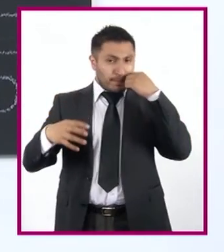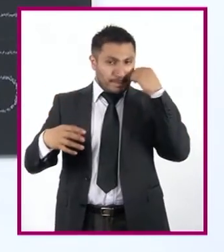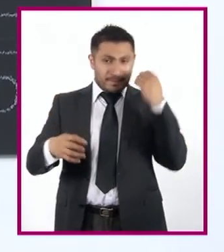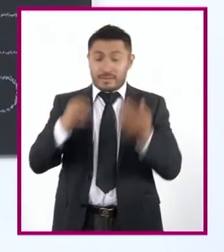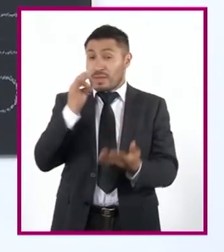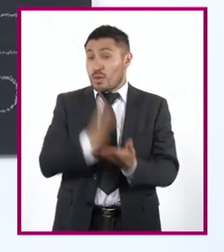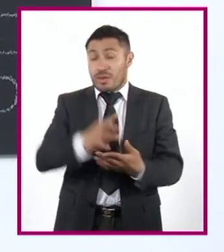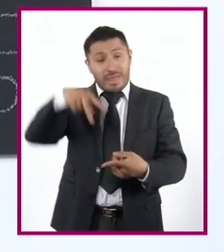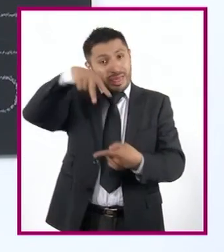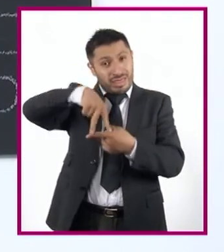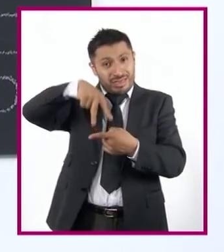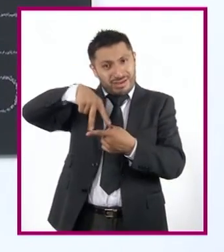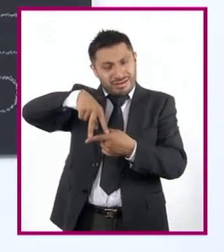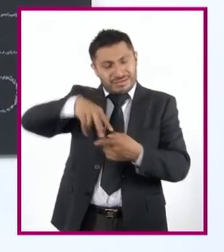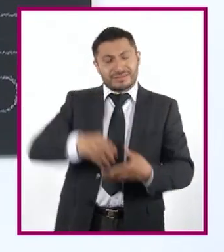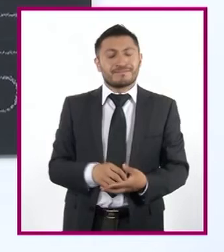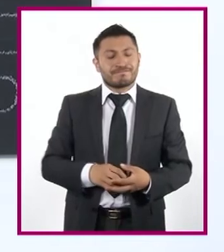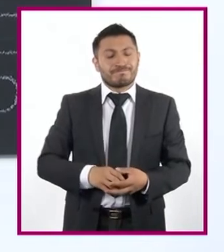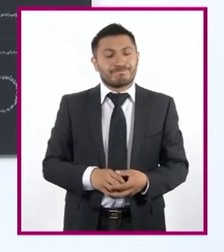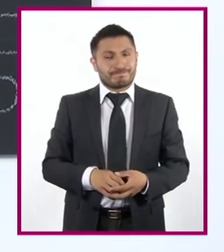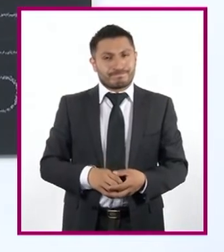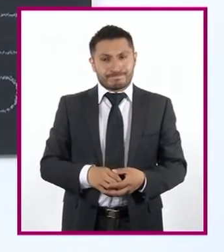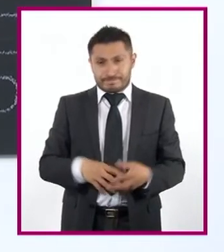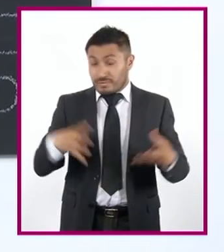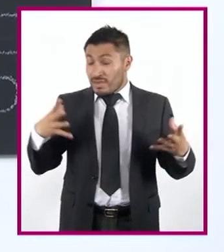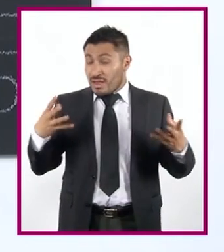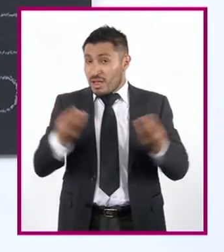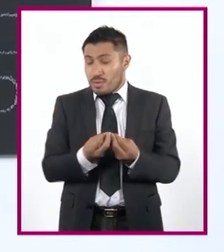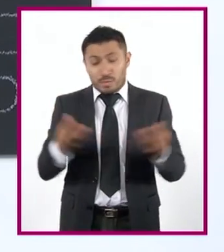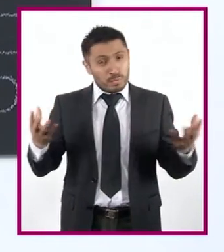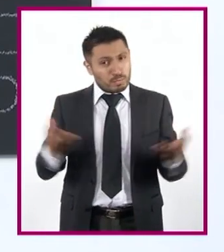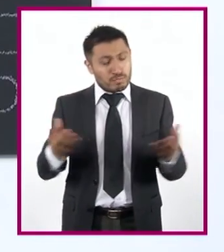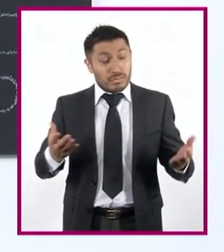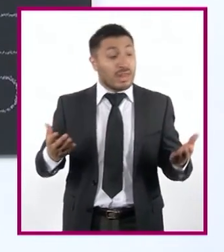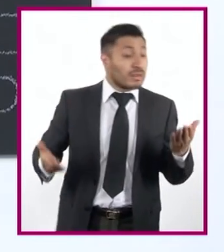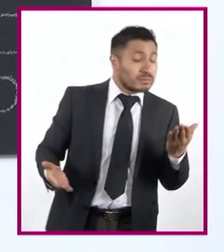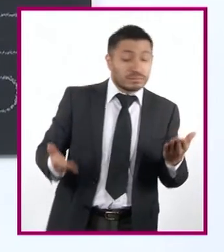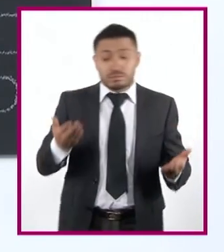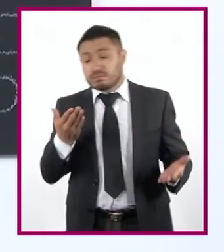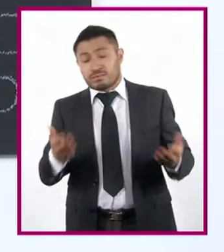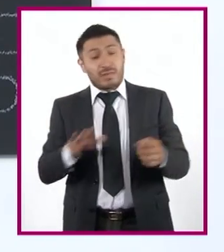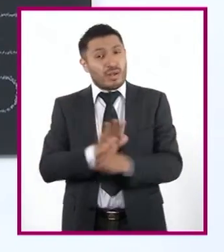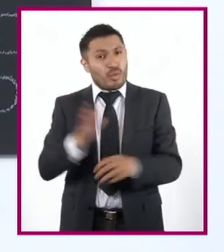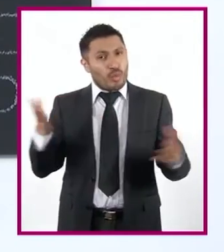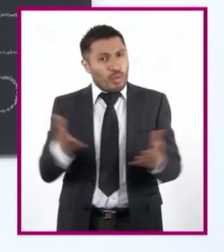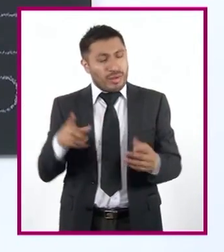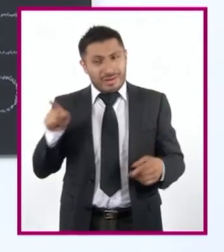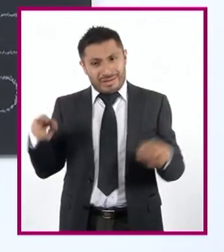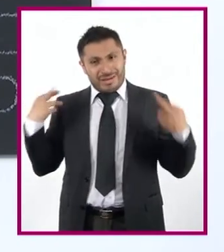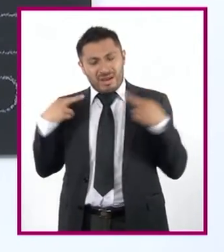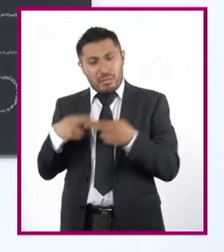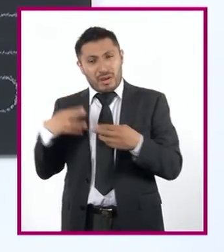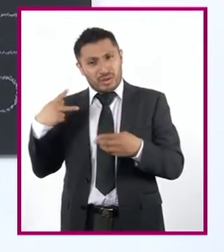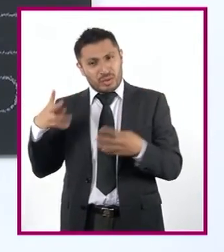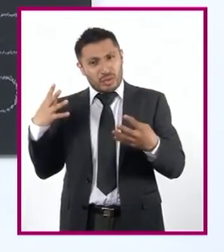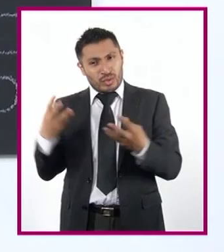con triángulos. Vayamos construyendo y comparando lo que el maestro hizo con sus alumnas y